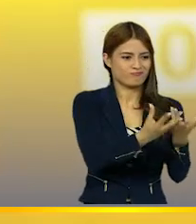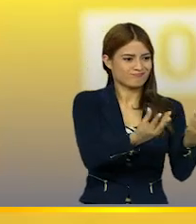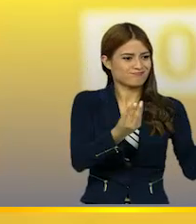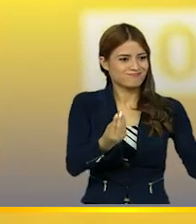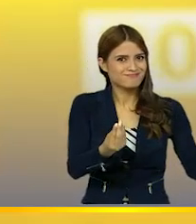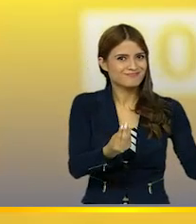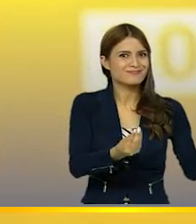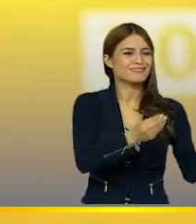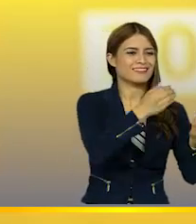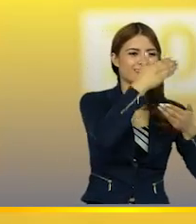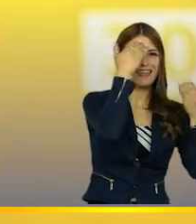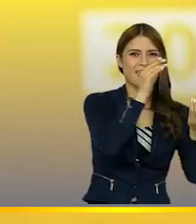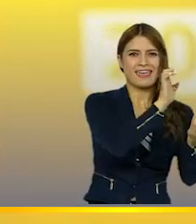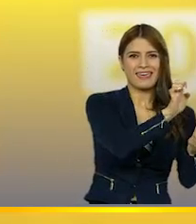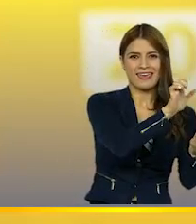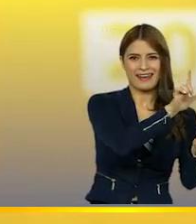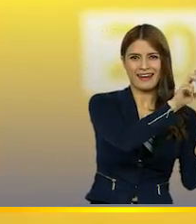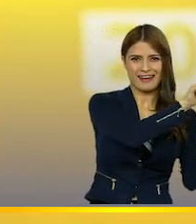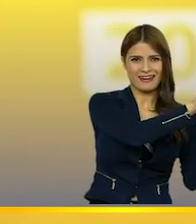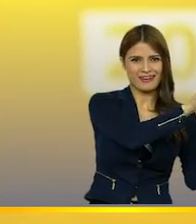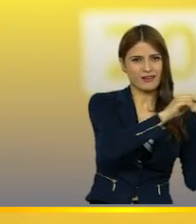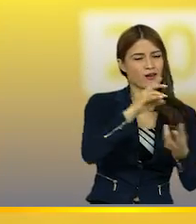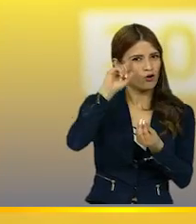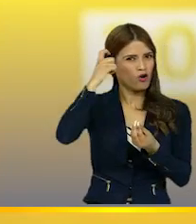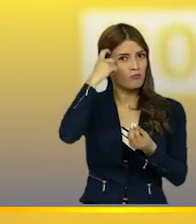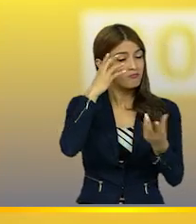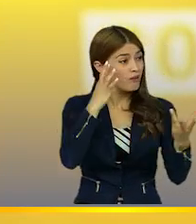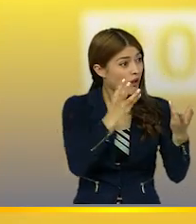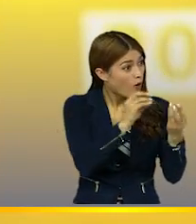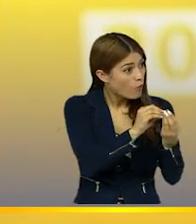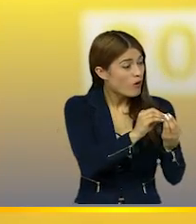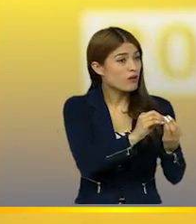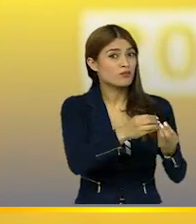hostilidades bilateral con el ELN.